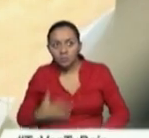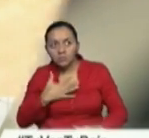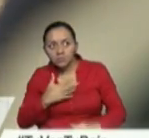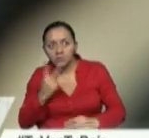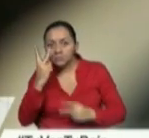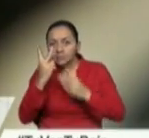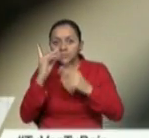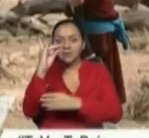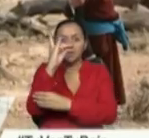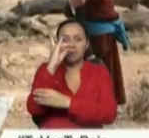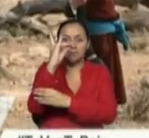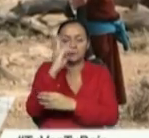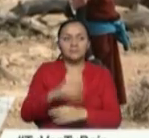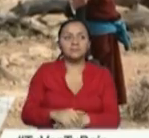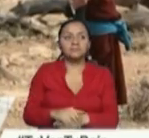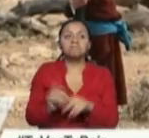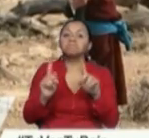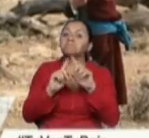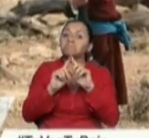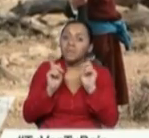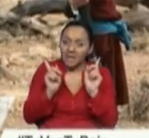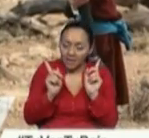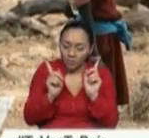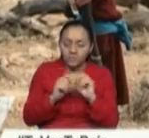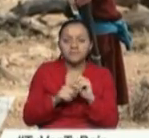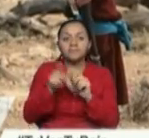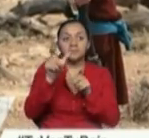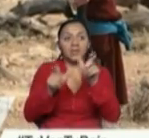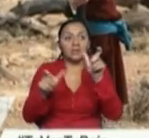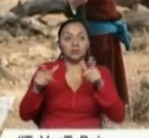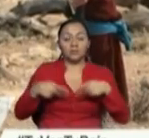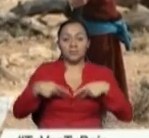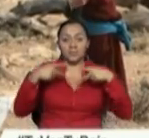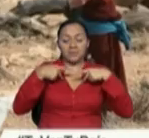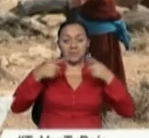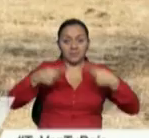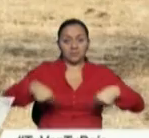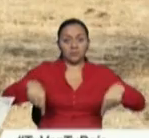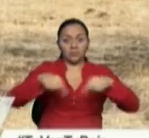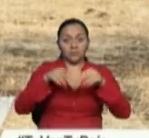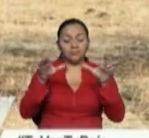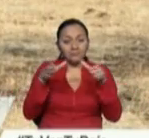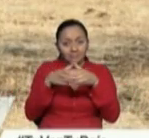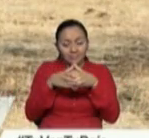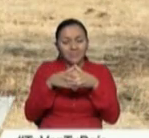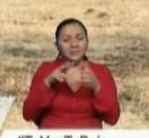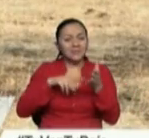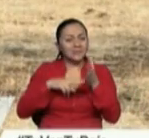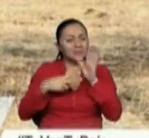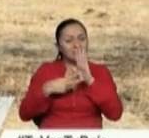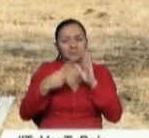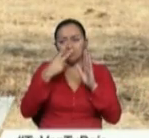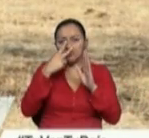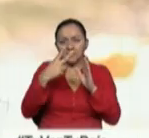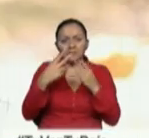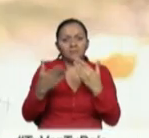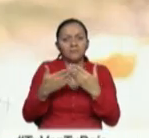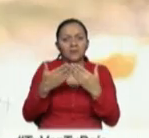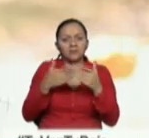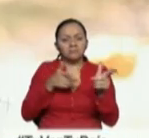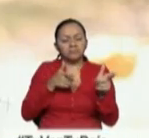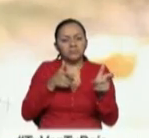de la reserva sin embargo para los pastores locales que cada vez tienen más armas automáticas representan una presa